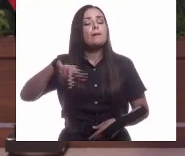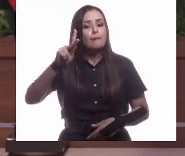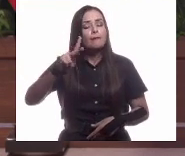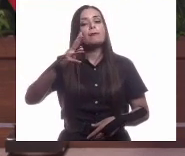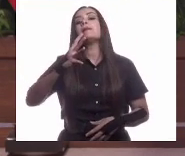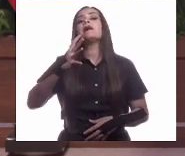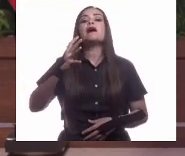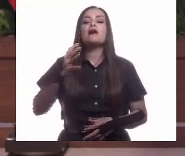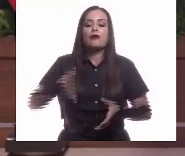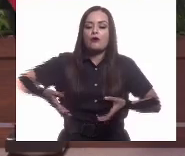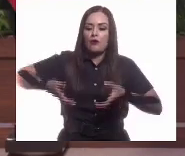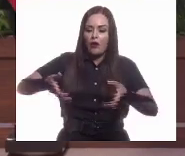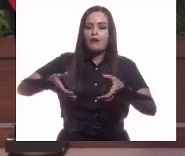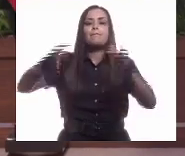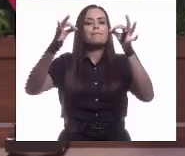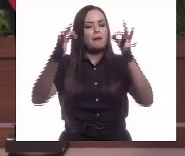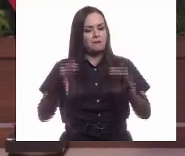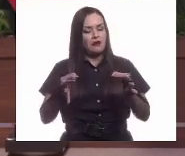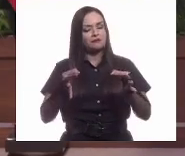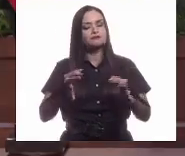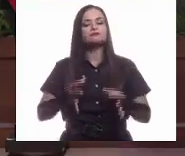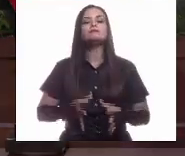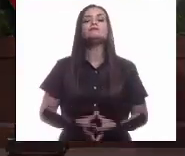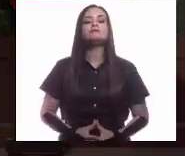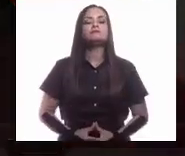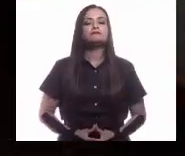queremos colonias de primera.